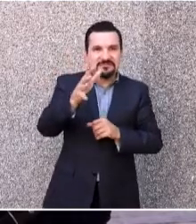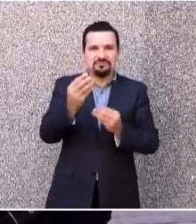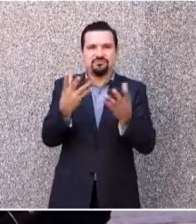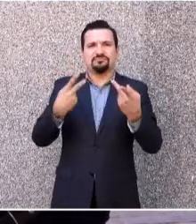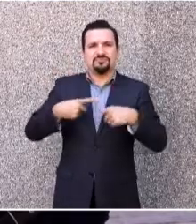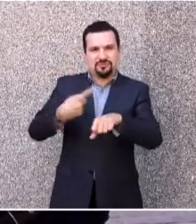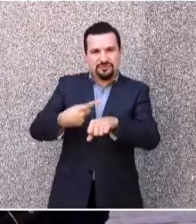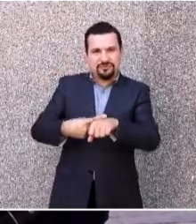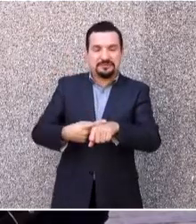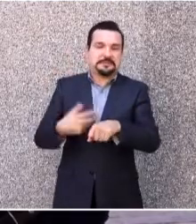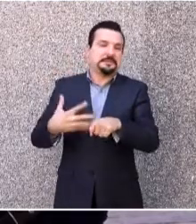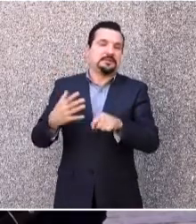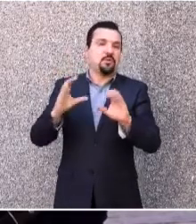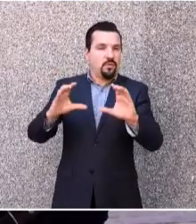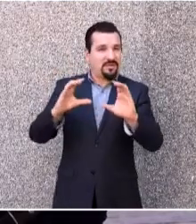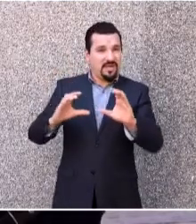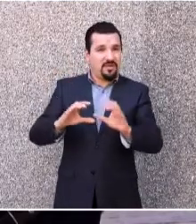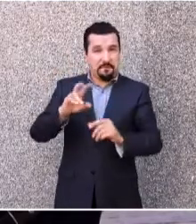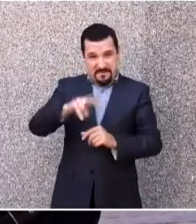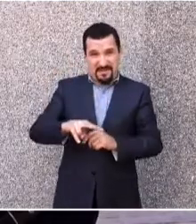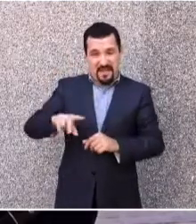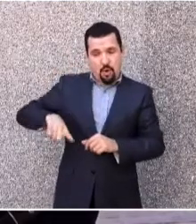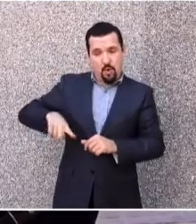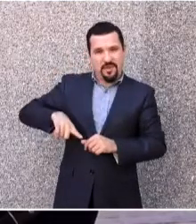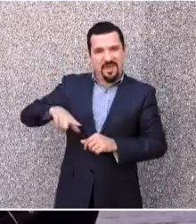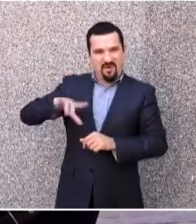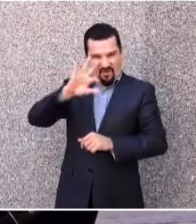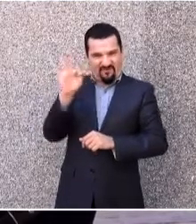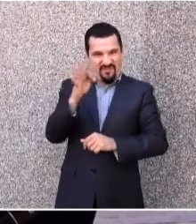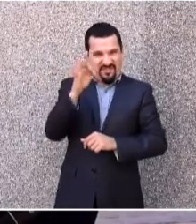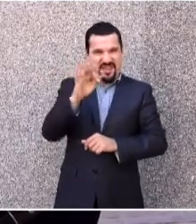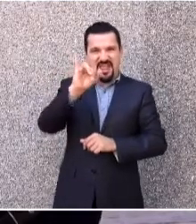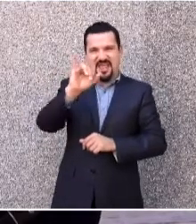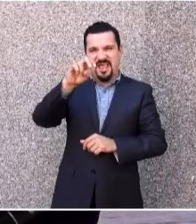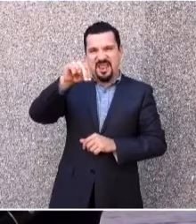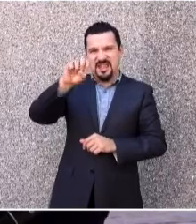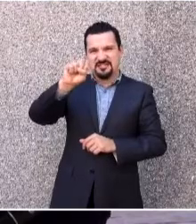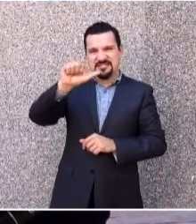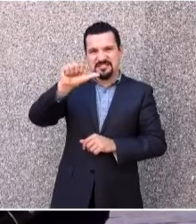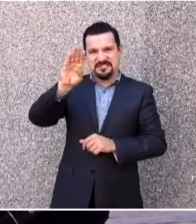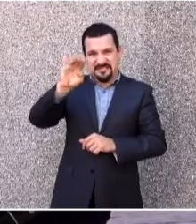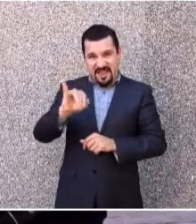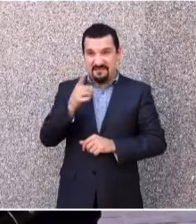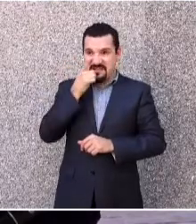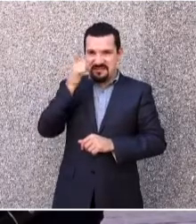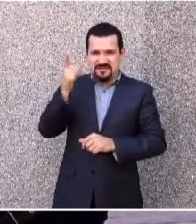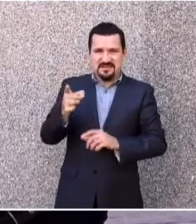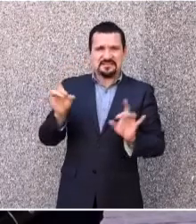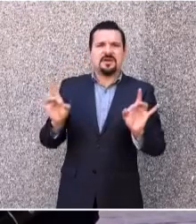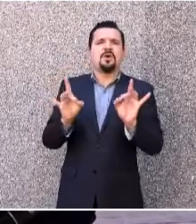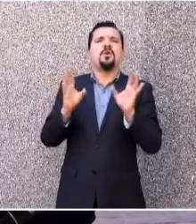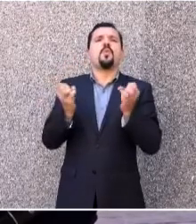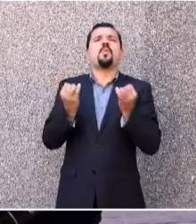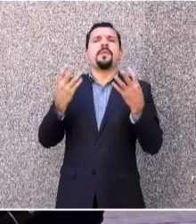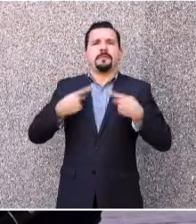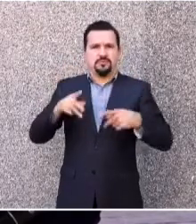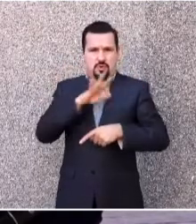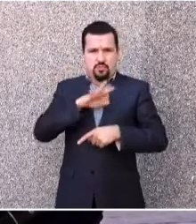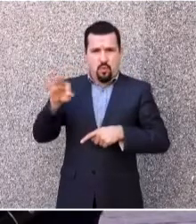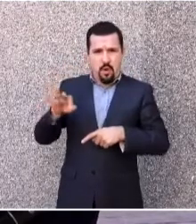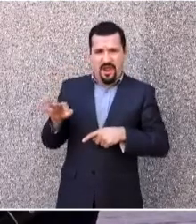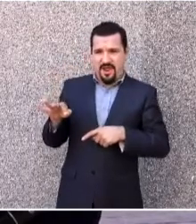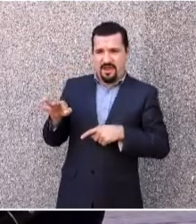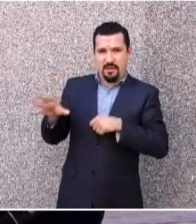Insabin te habla de un porcentaje de ataque de la gente que pudiera quedar contagiada